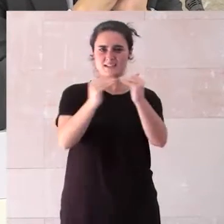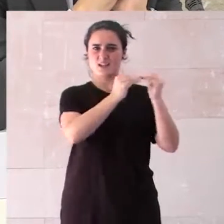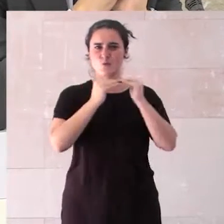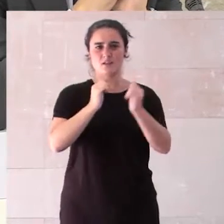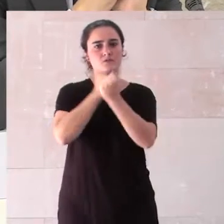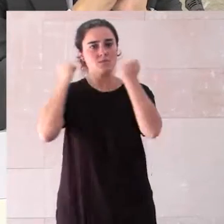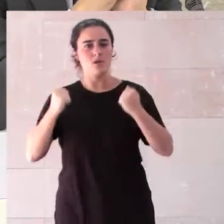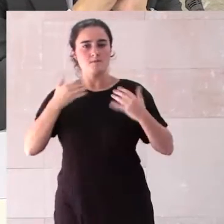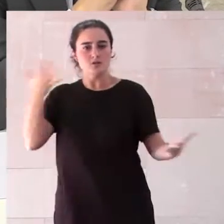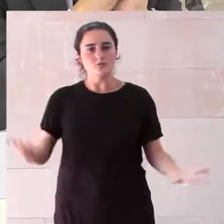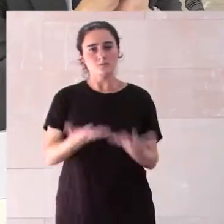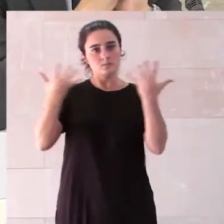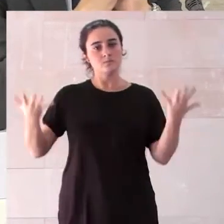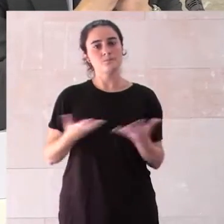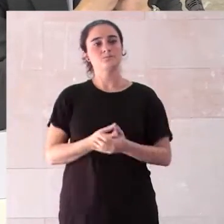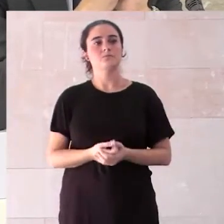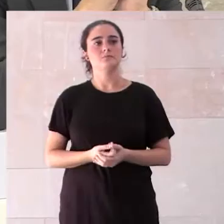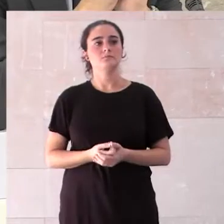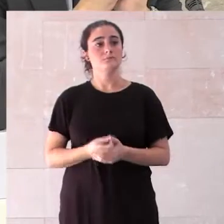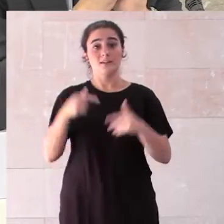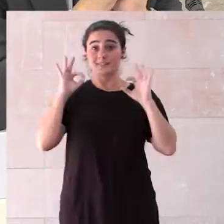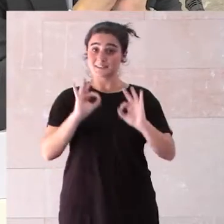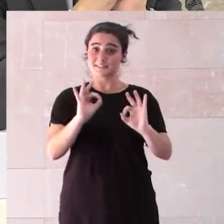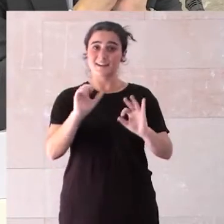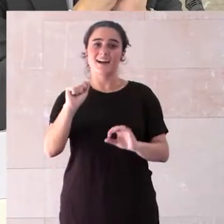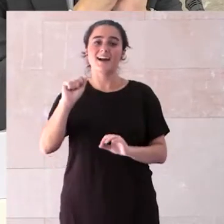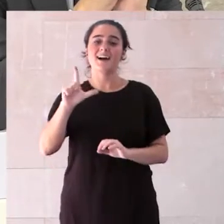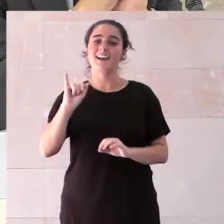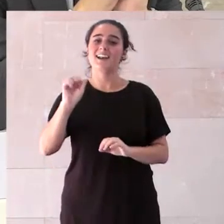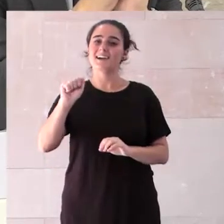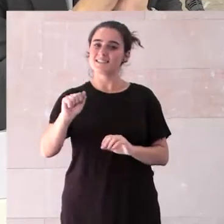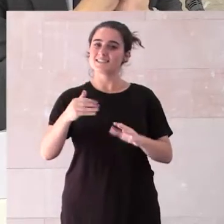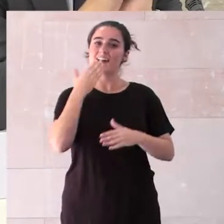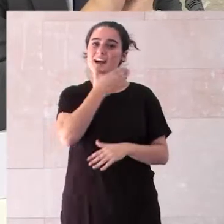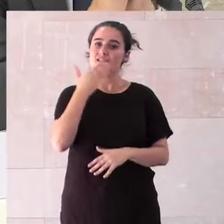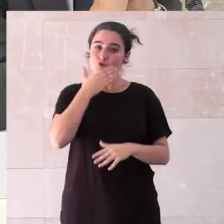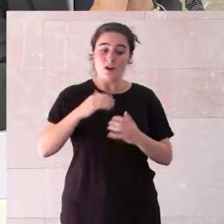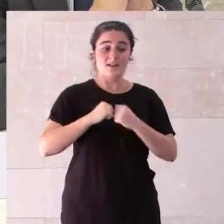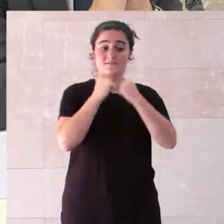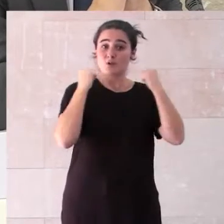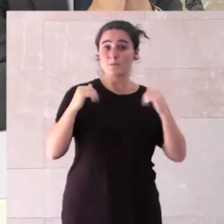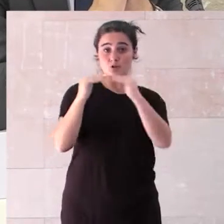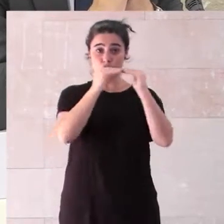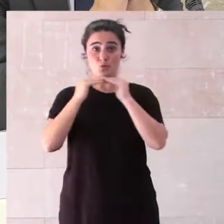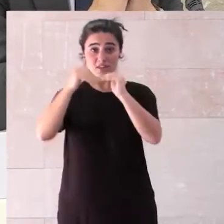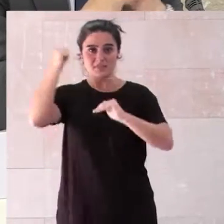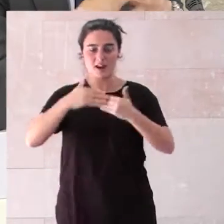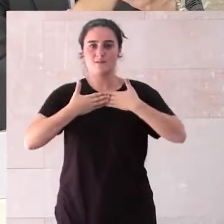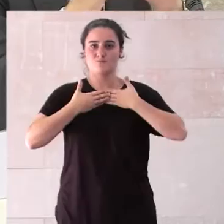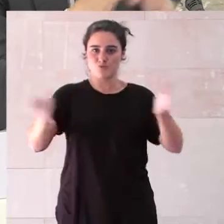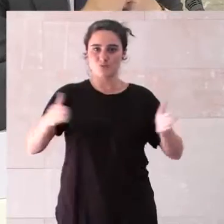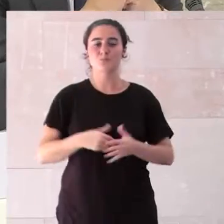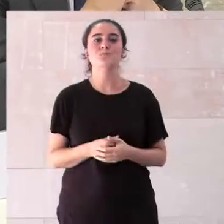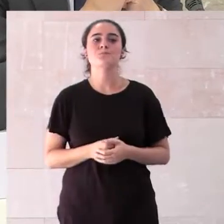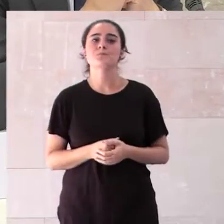mujeres, dando así inicio a la IA Escola, la Escuela para la Igualdad y el Empoderamiento de las Mujeres de Álava. Es